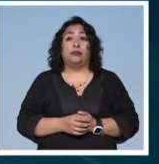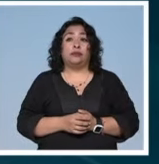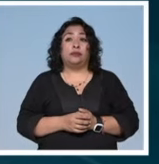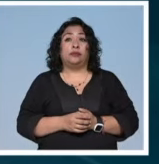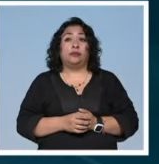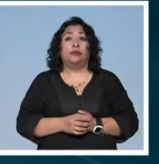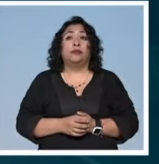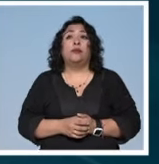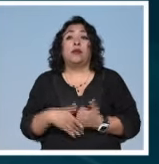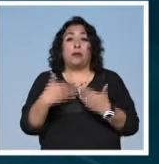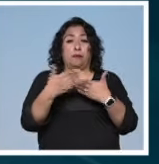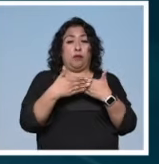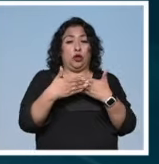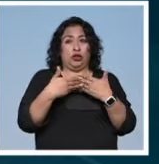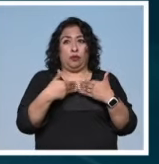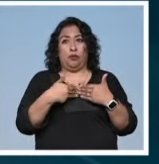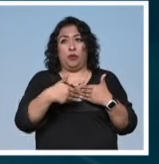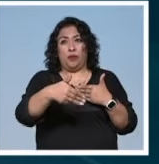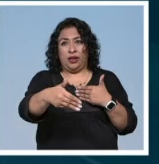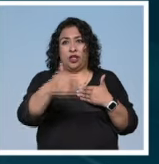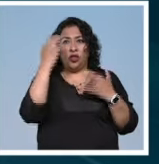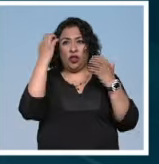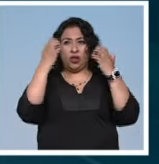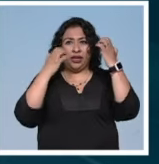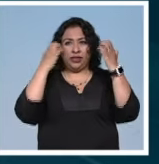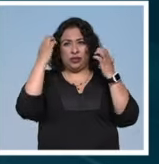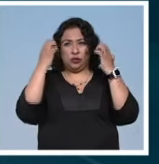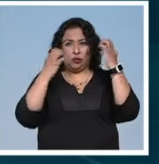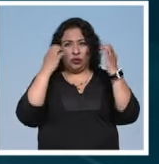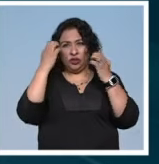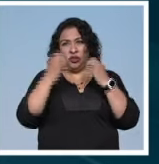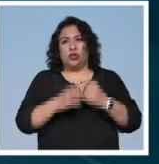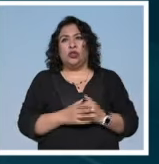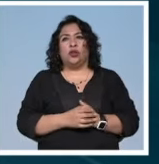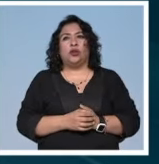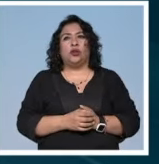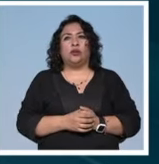en este próximo periodo la exposición de